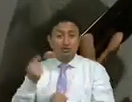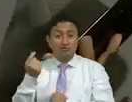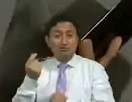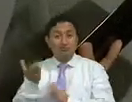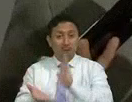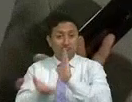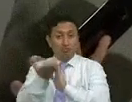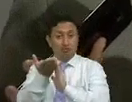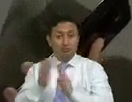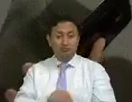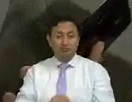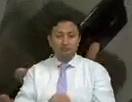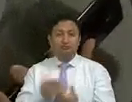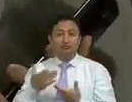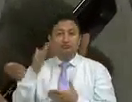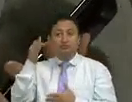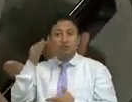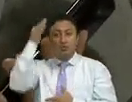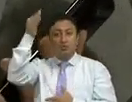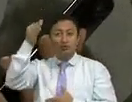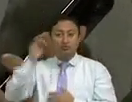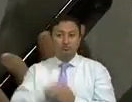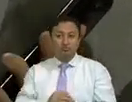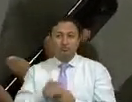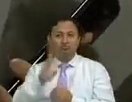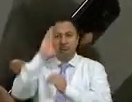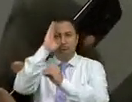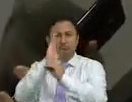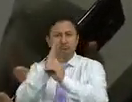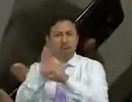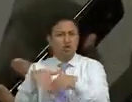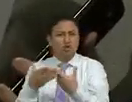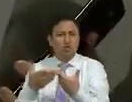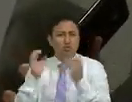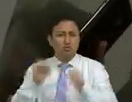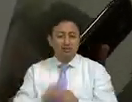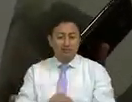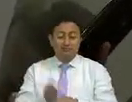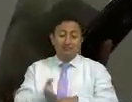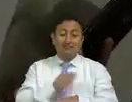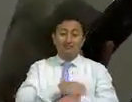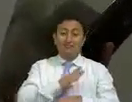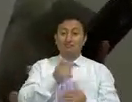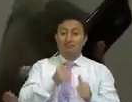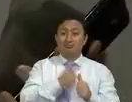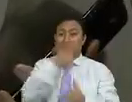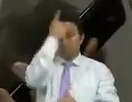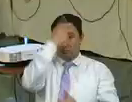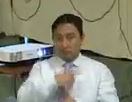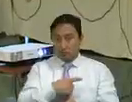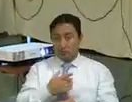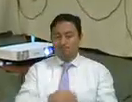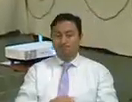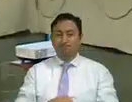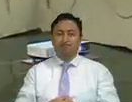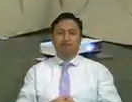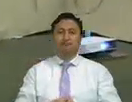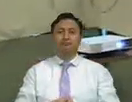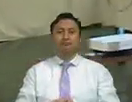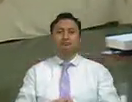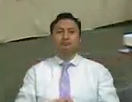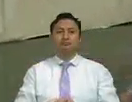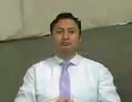a futuro cómo se cumple con ese objetivo sobre la base de decisiones que se deban tomar un momento determinado en que informó